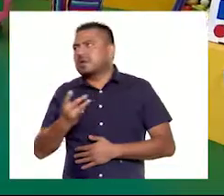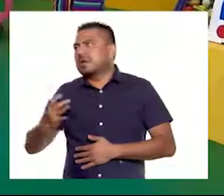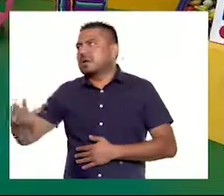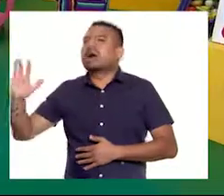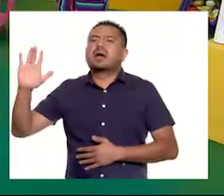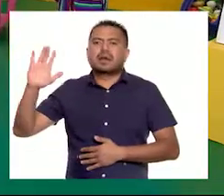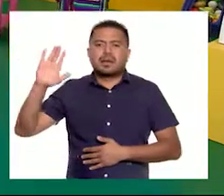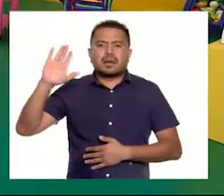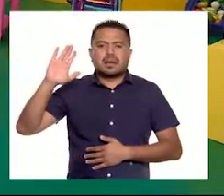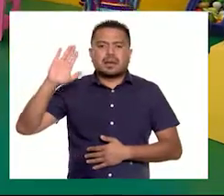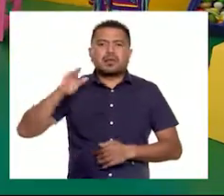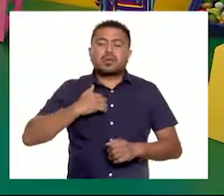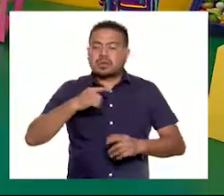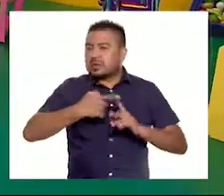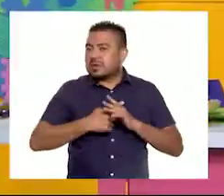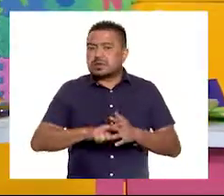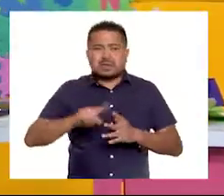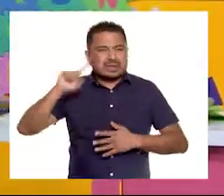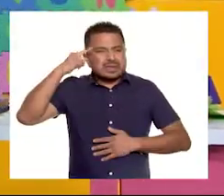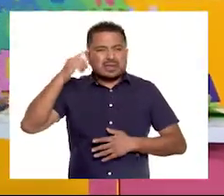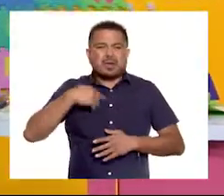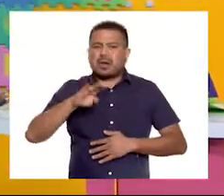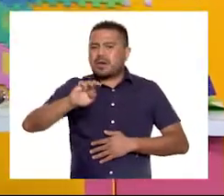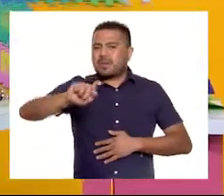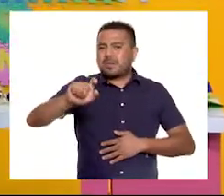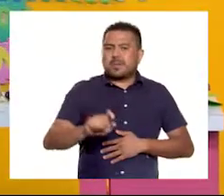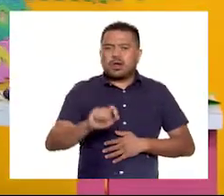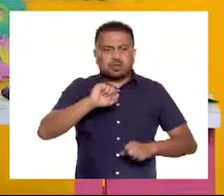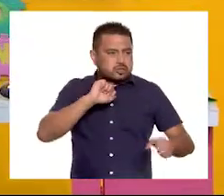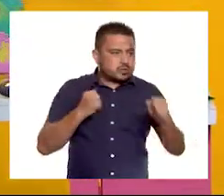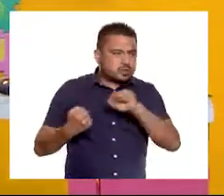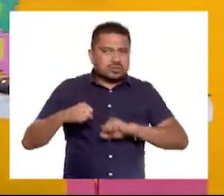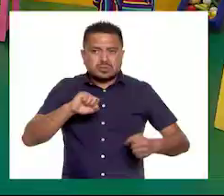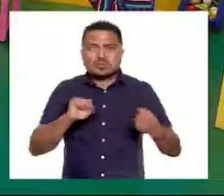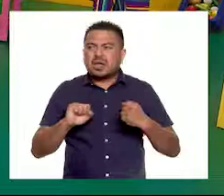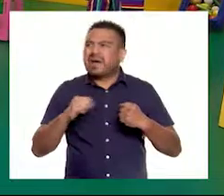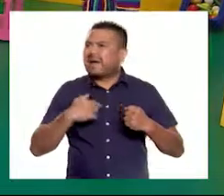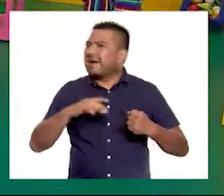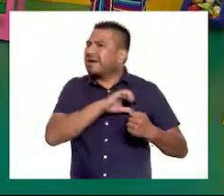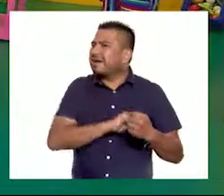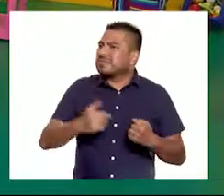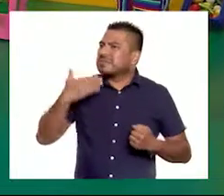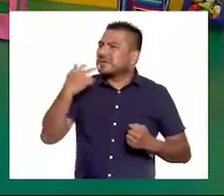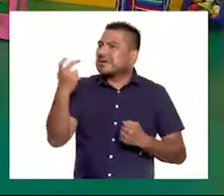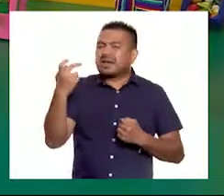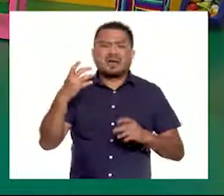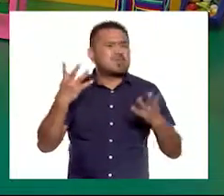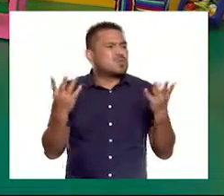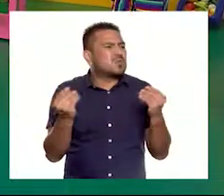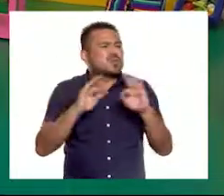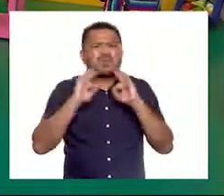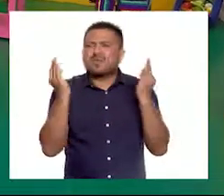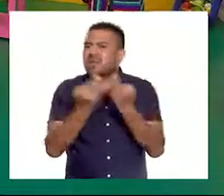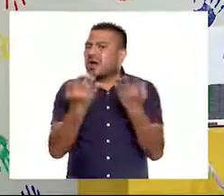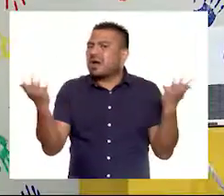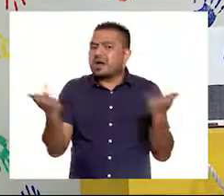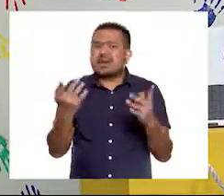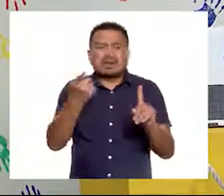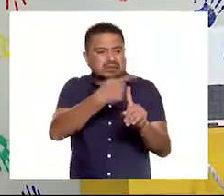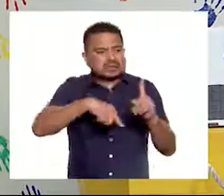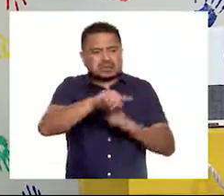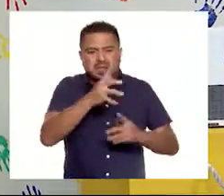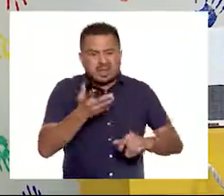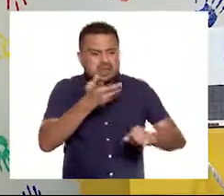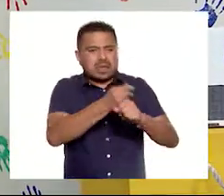1, 2, 3, 4, 5, 6. Cuando yo me empiezo a enojar, yo me pongo a boxear, a hacer sombra en mi casa. ¡Ay, esa es muy buena! Me encanta. O sea, hay muchas formas de hacerlo. Ellos que